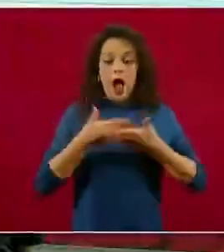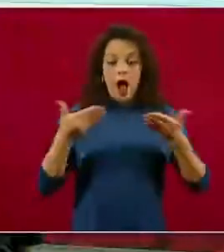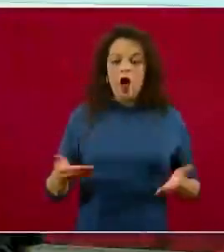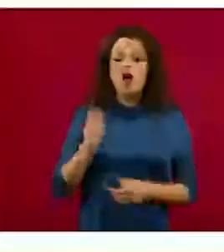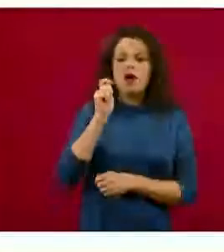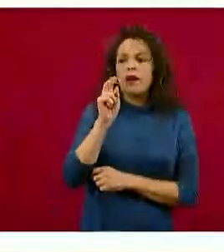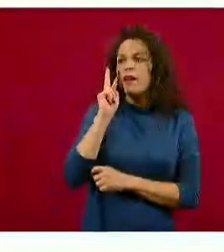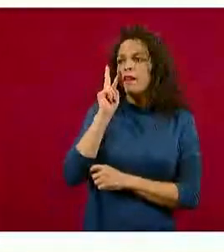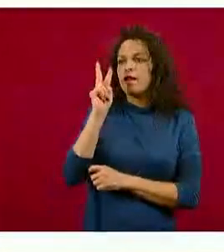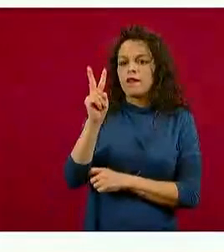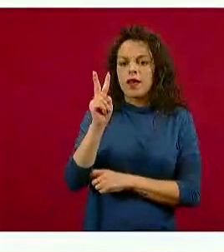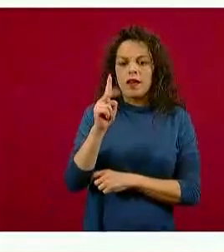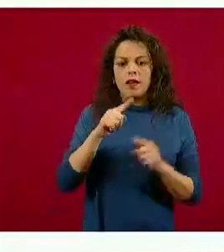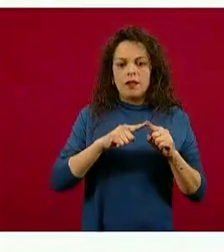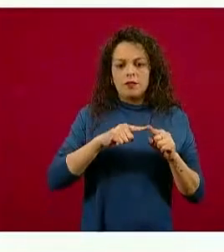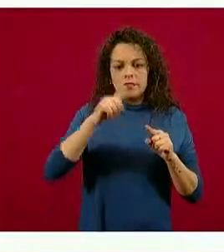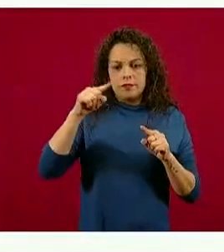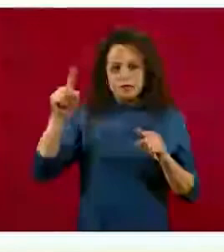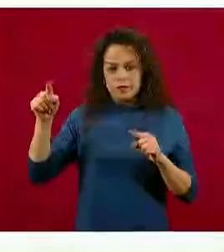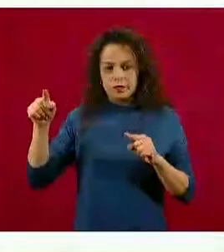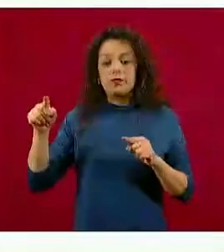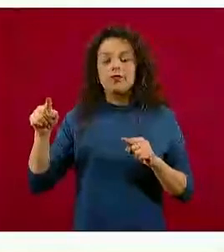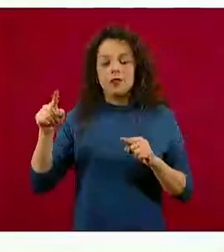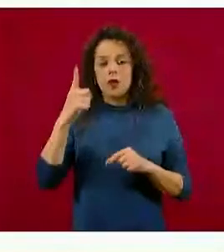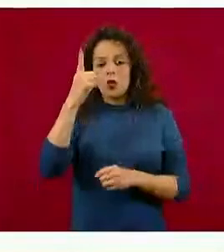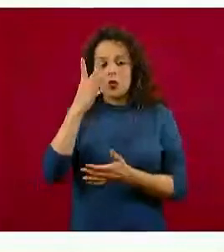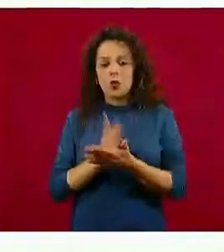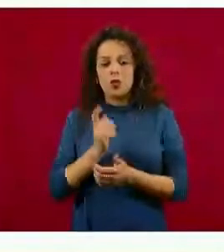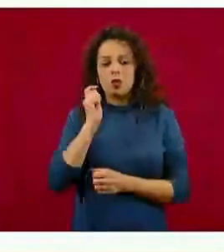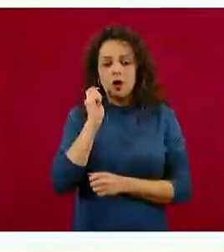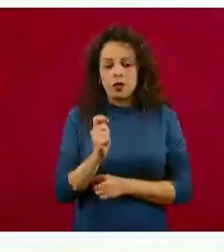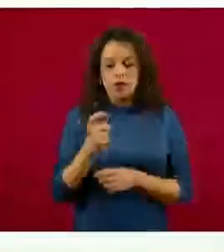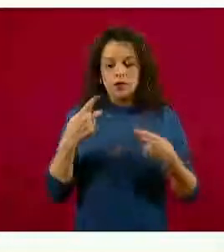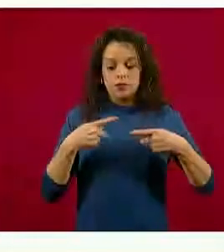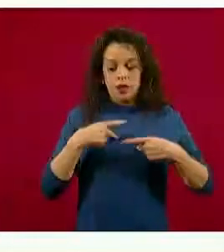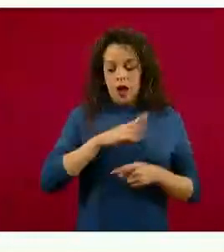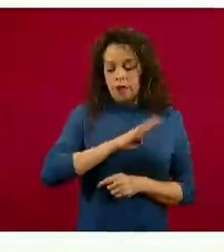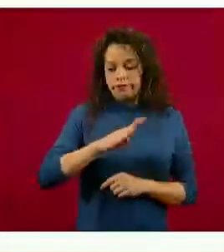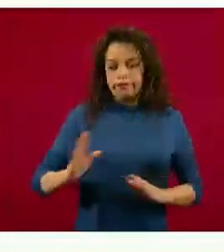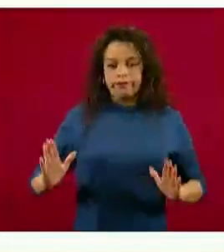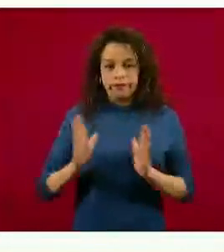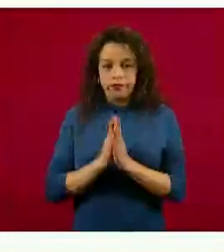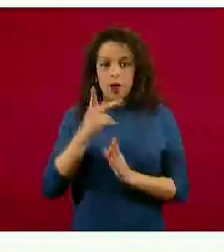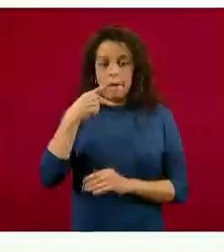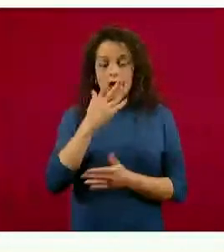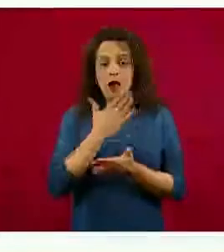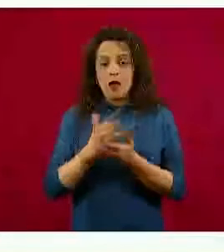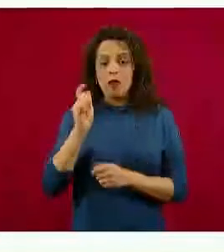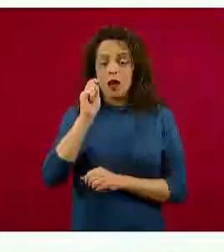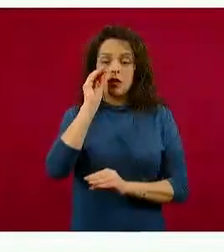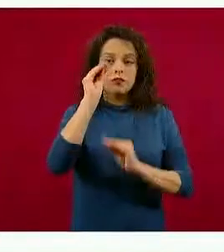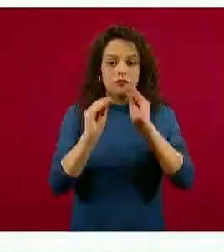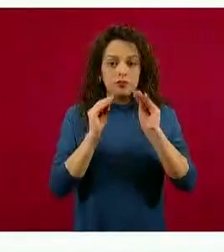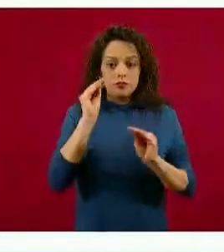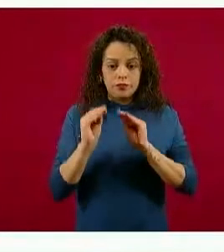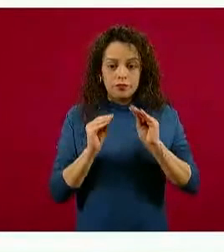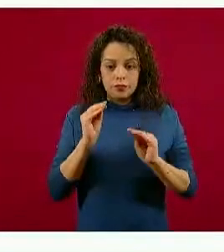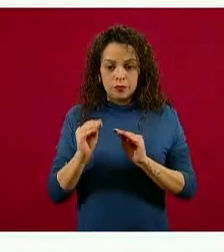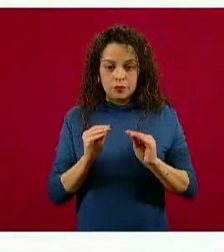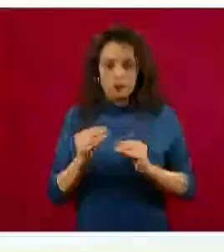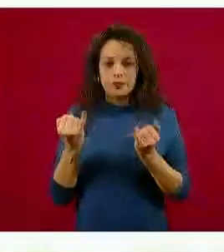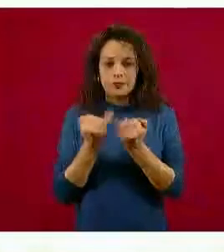fue solamente dejar las defunciones, pero además agregamos elementos como los tenemos en la